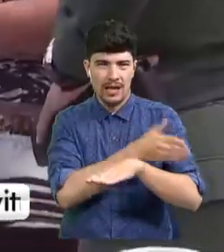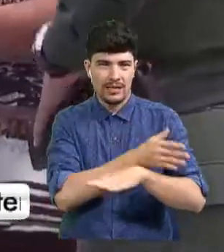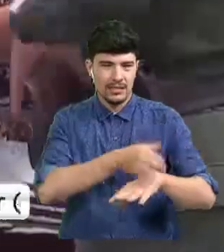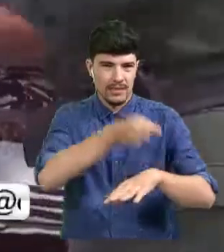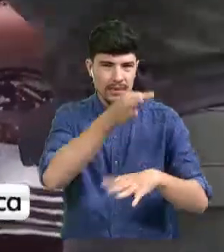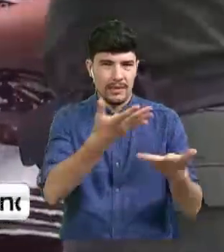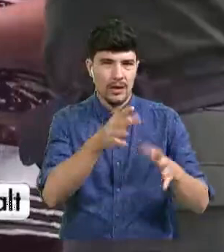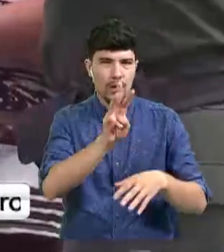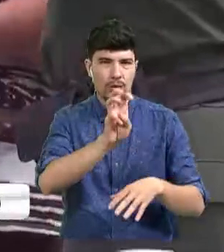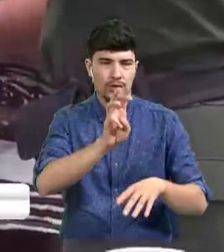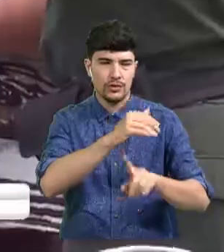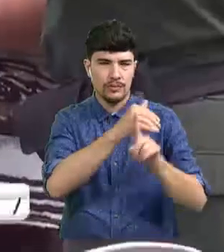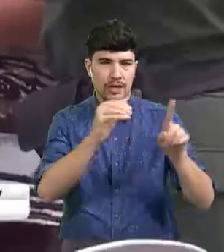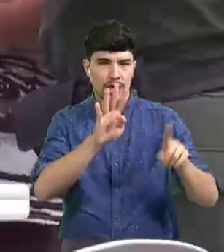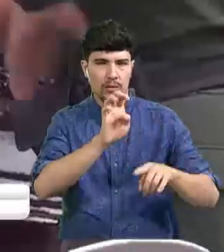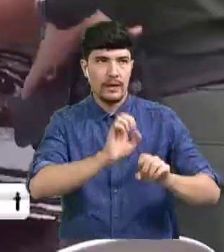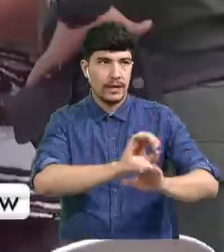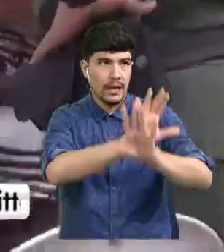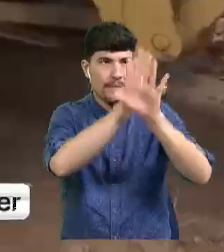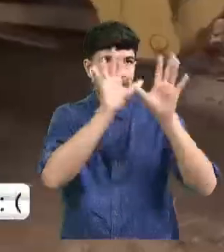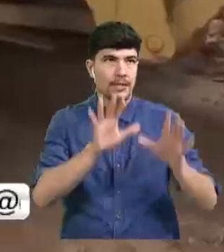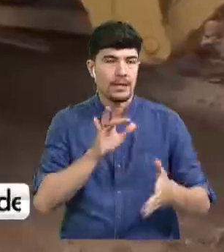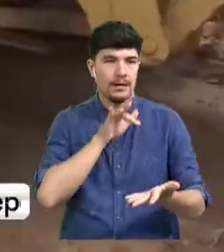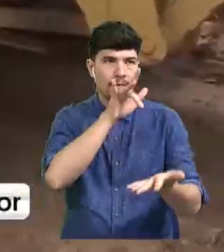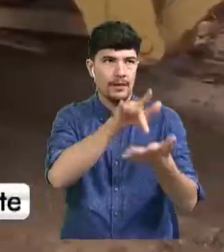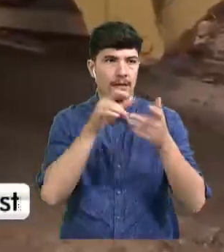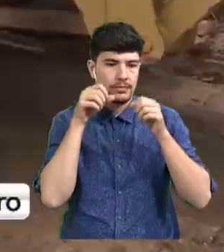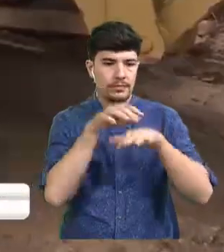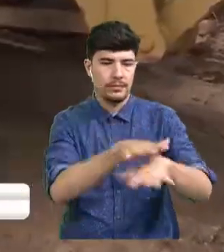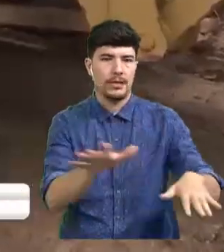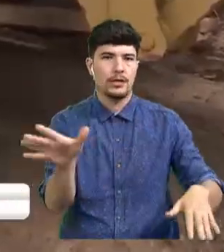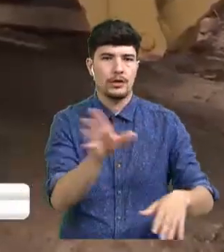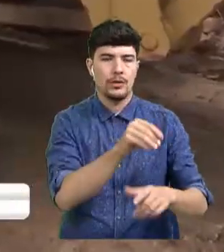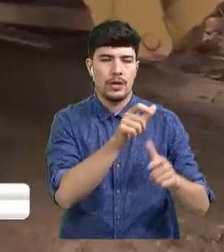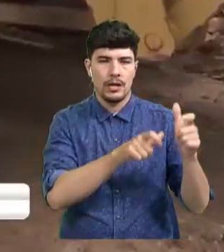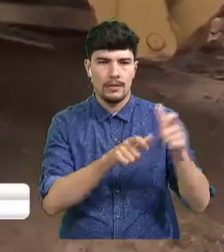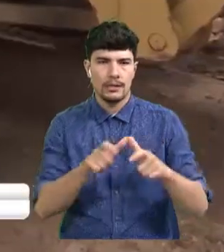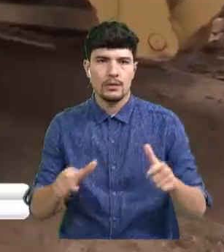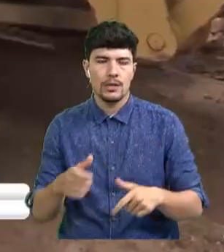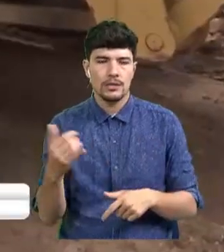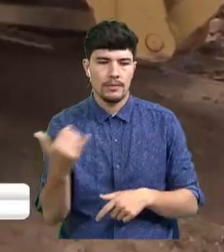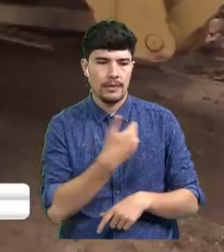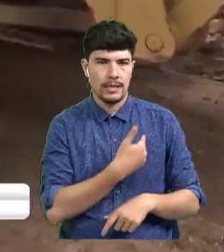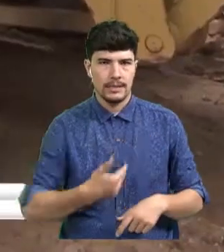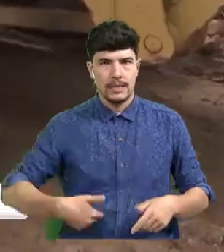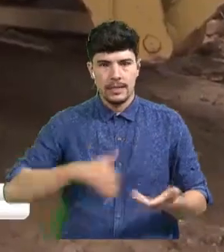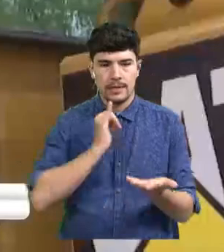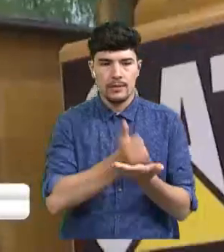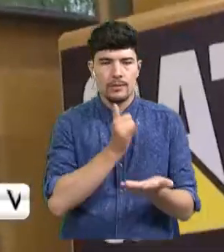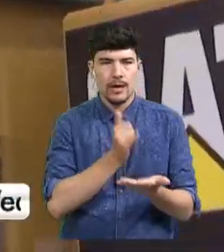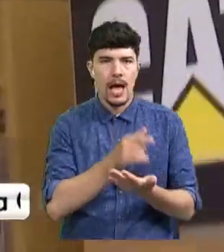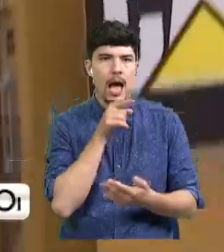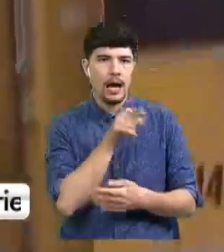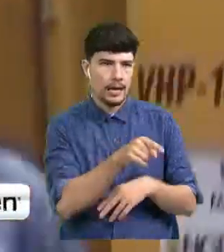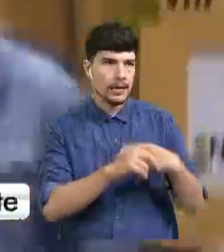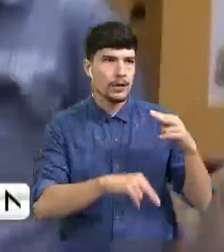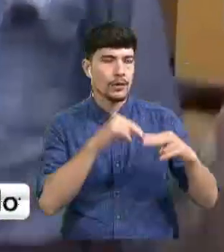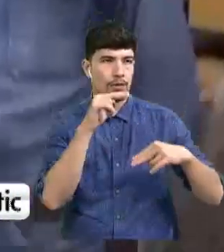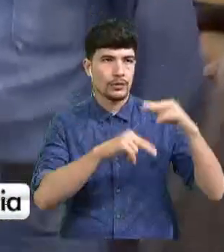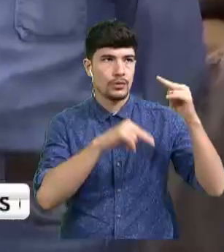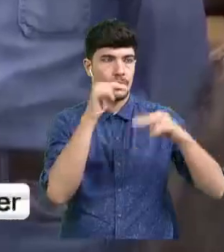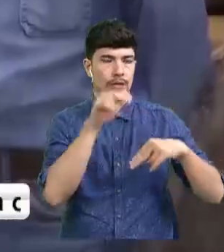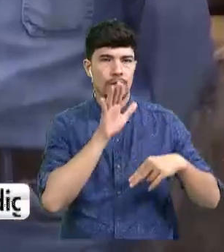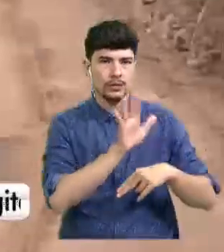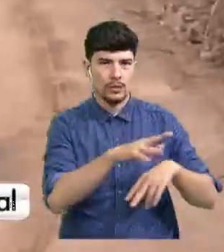las 8:30, 9 de la mañana, donde estuvimos socializando con la comunidad y con los presidentes, con los ediles, donde se van a construir allí